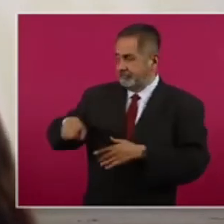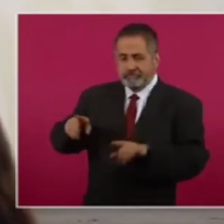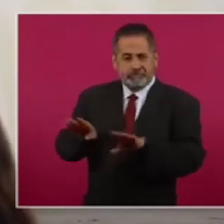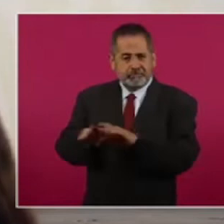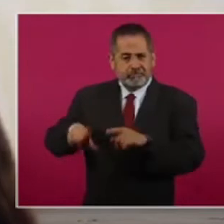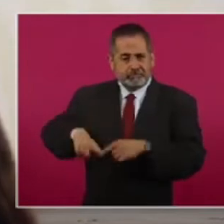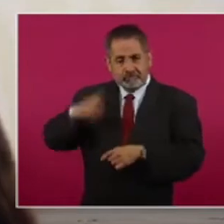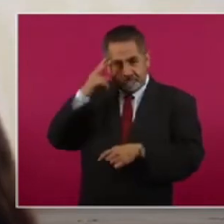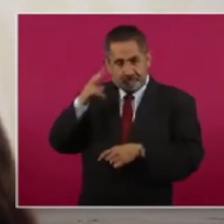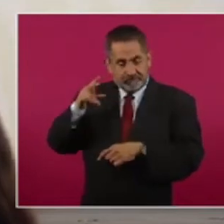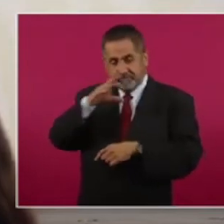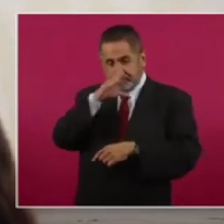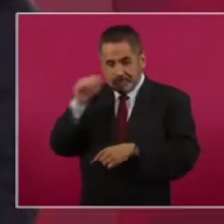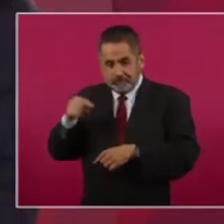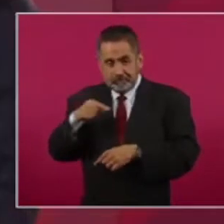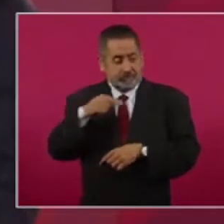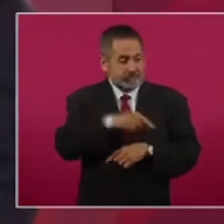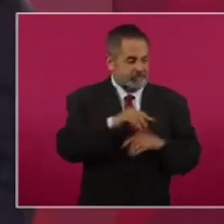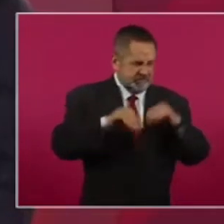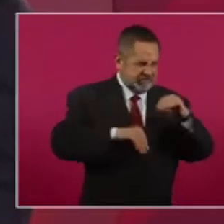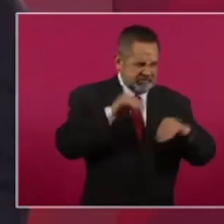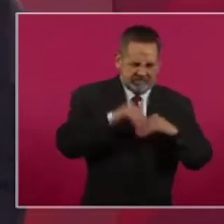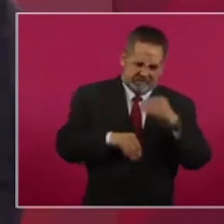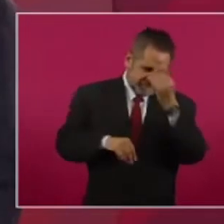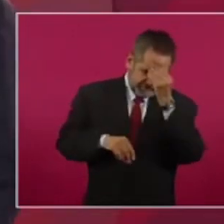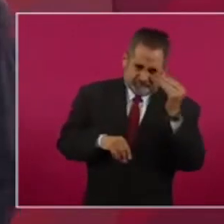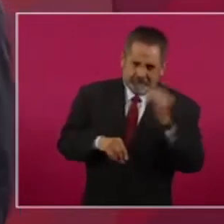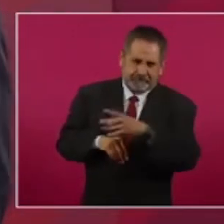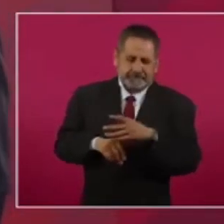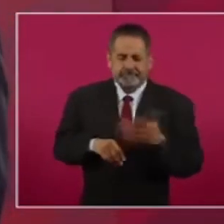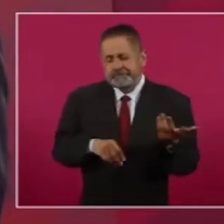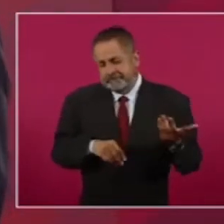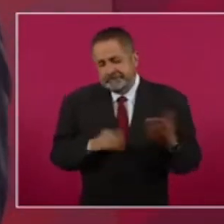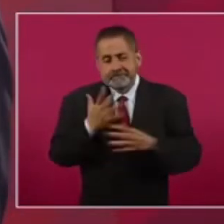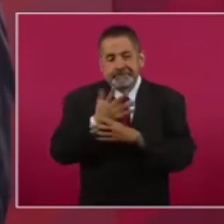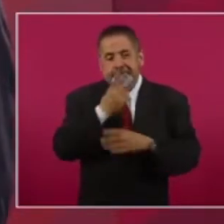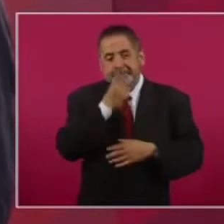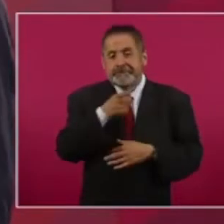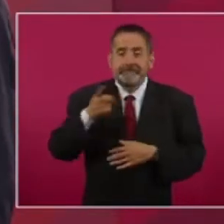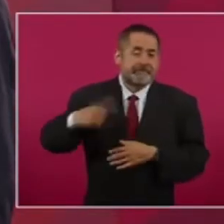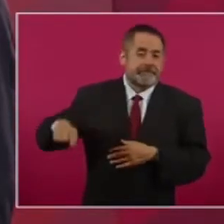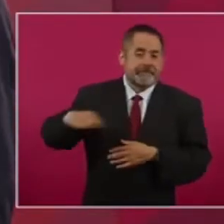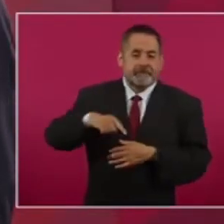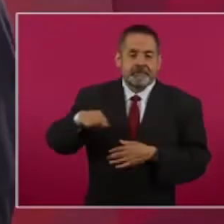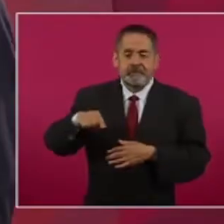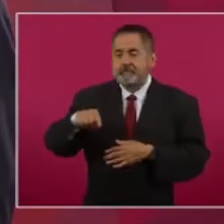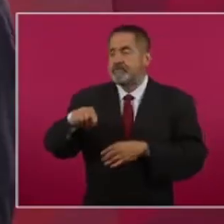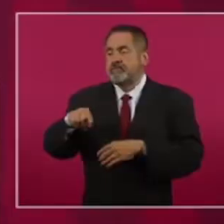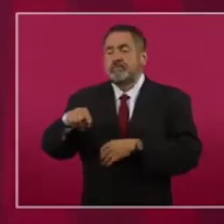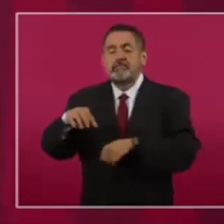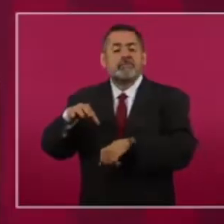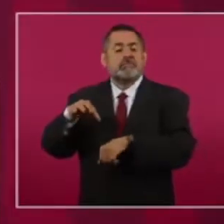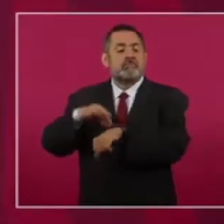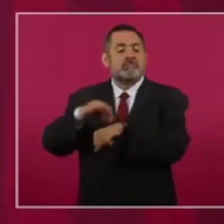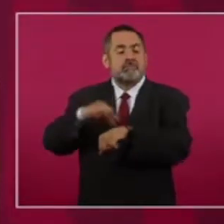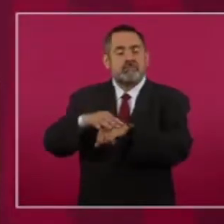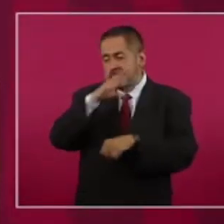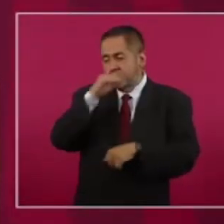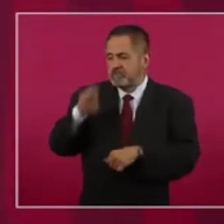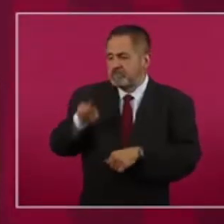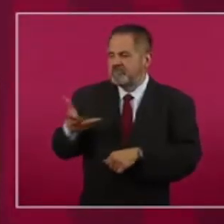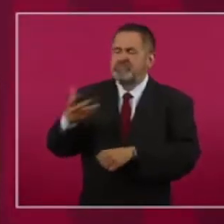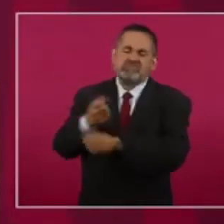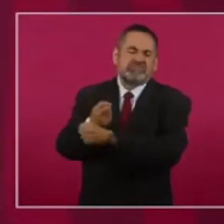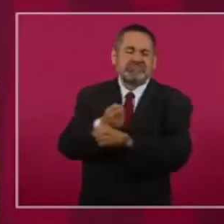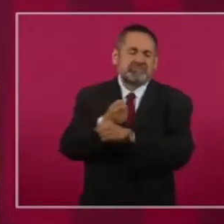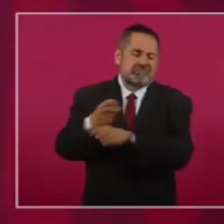del gobierno de Cuba, que hablan de que los médicos cubanos son esclavos porque